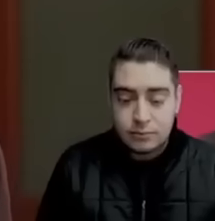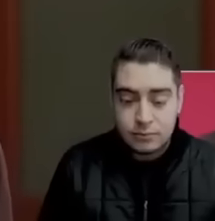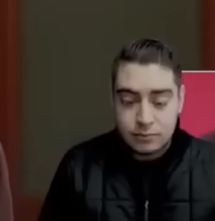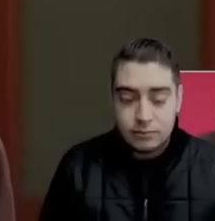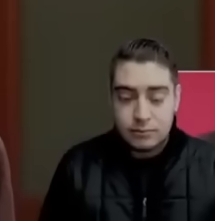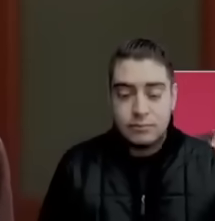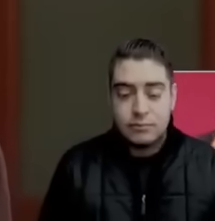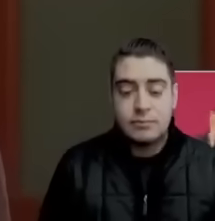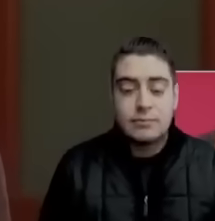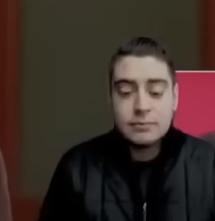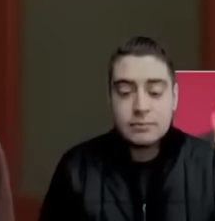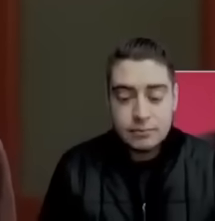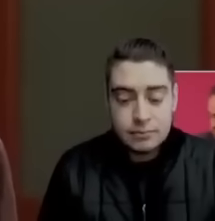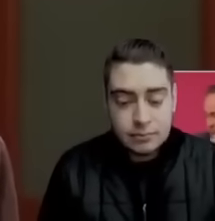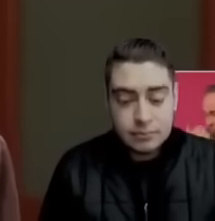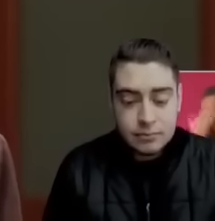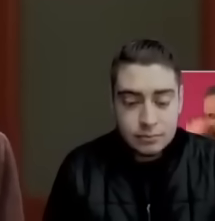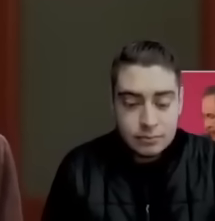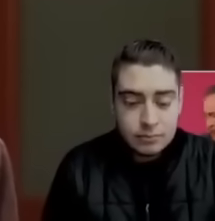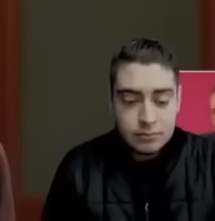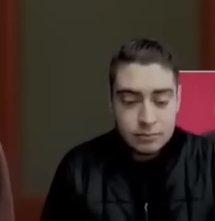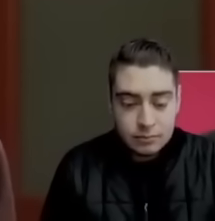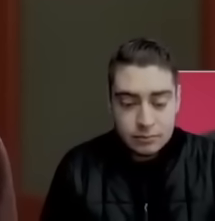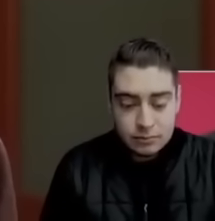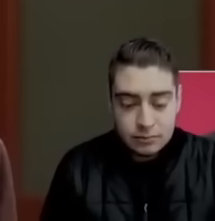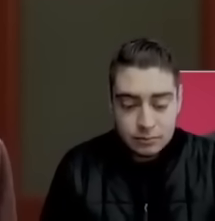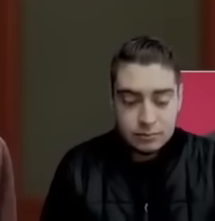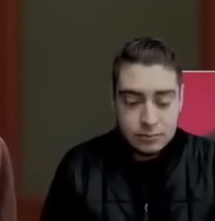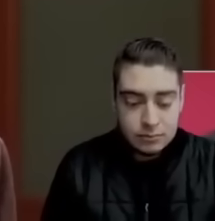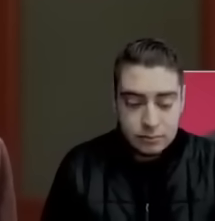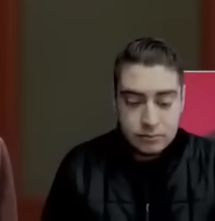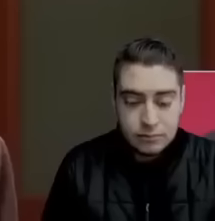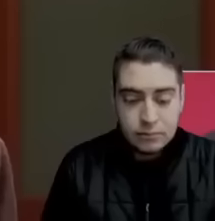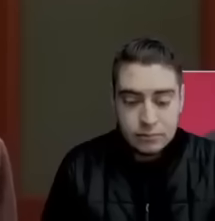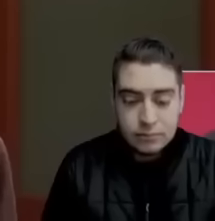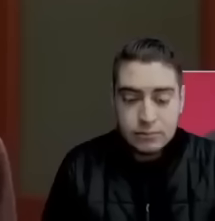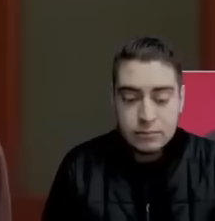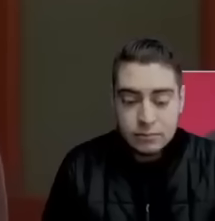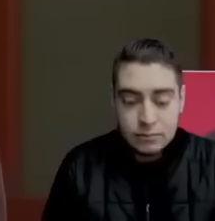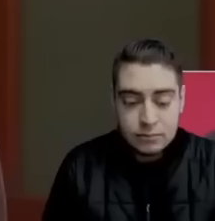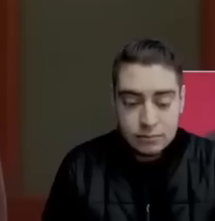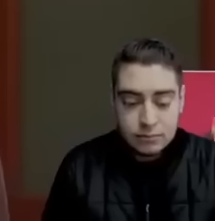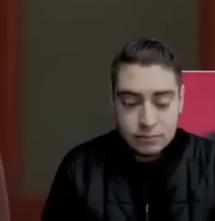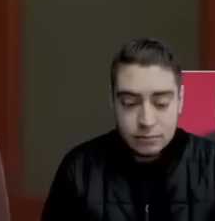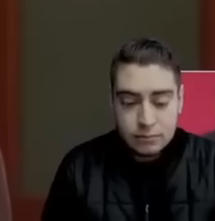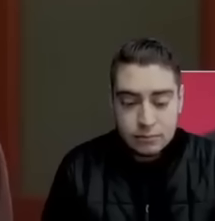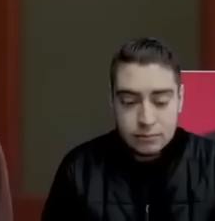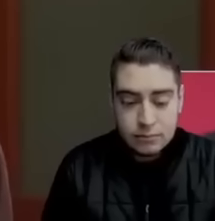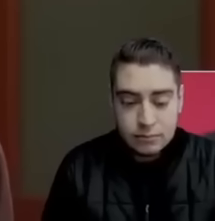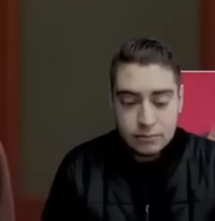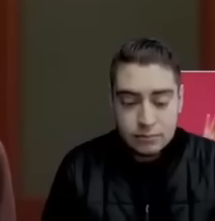no sabían o no quisieron saber de los sobornos que presuntamente recibió Genaro García Luna. Presidente, usted lleva